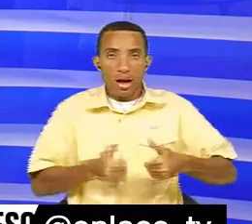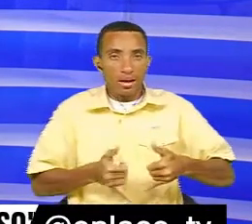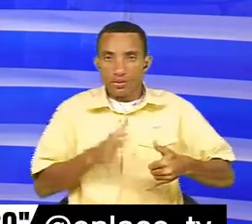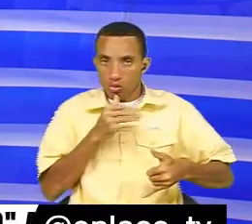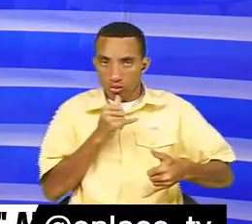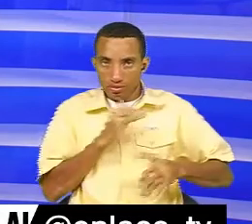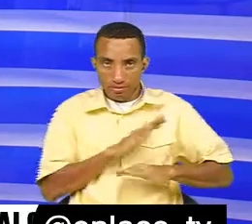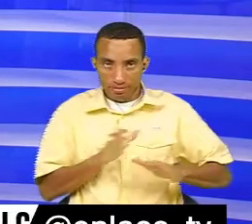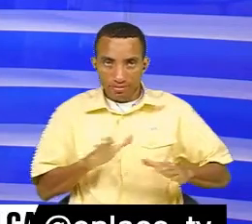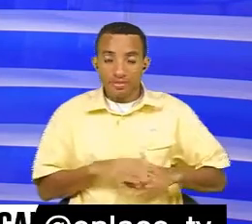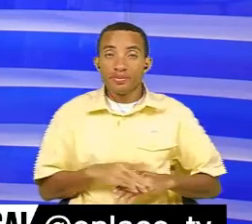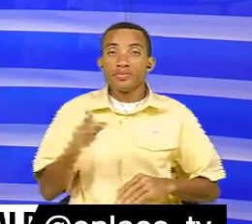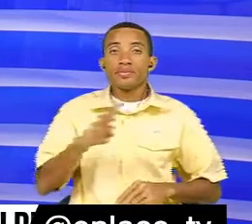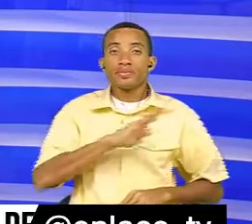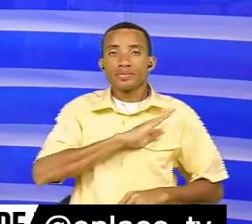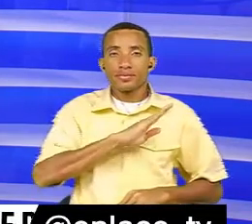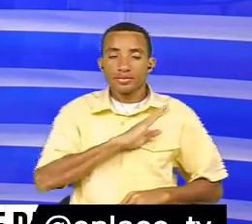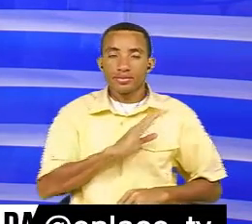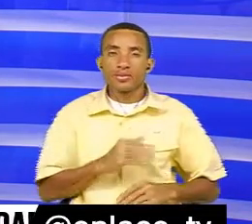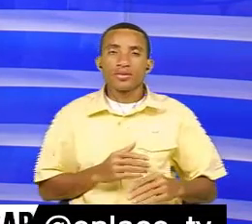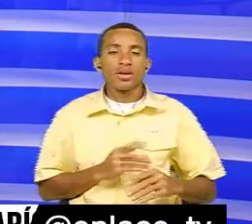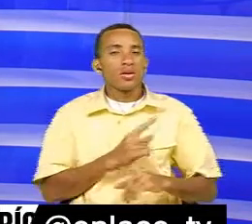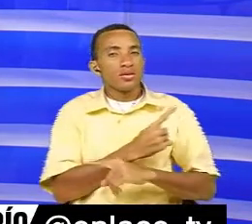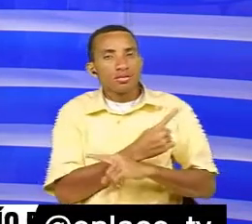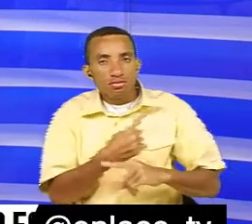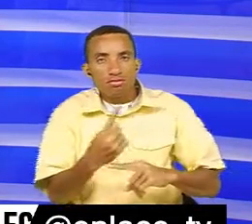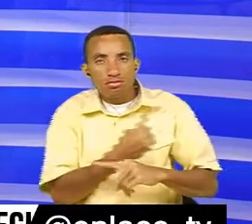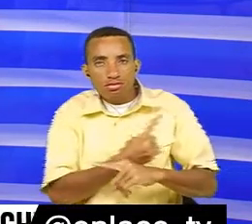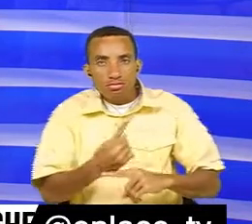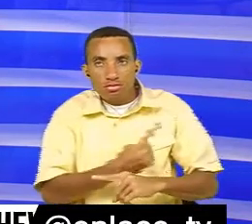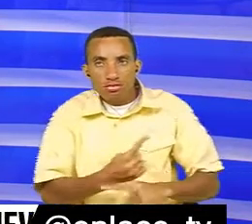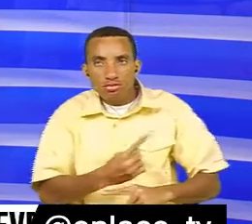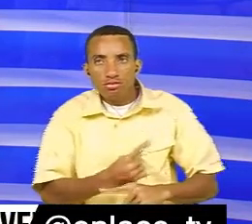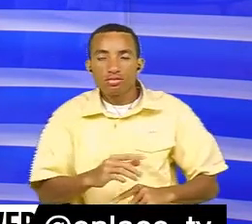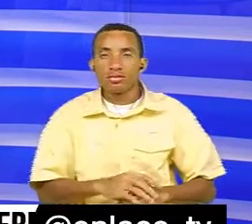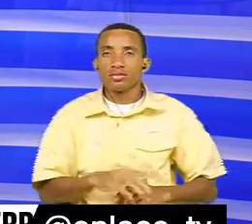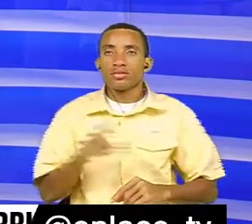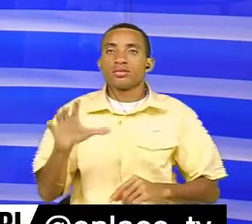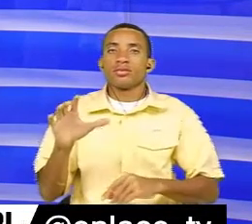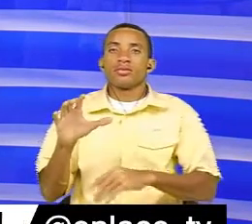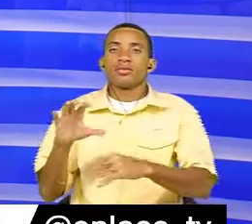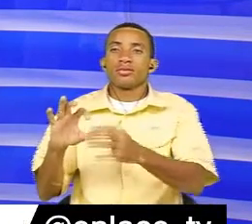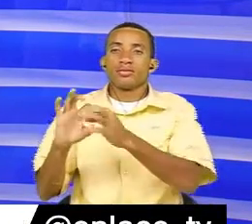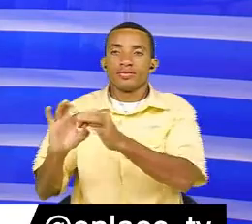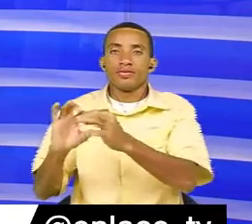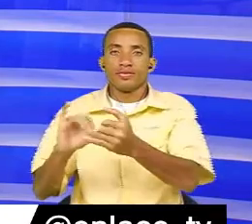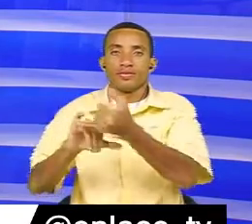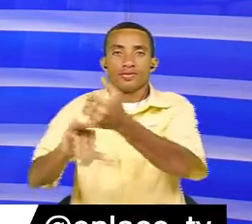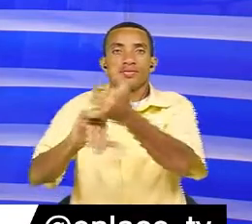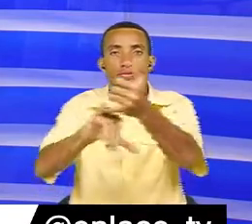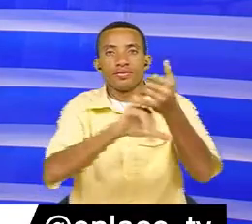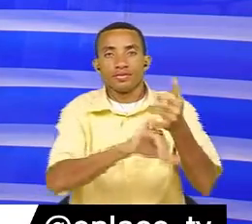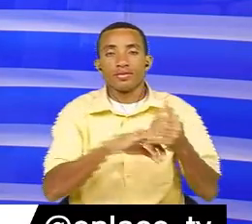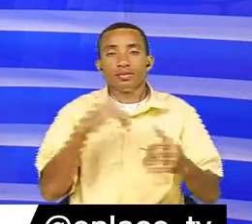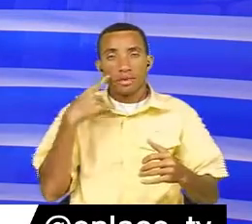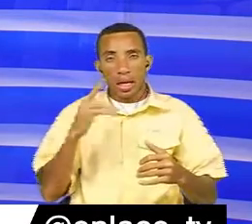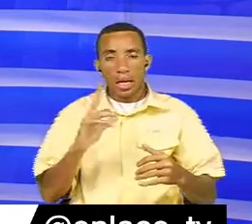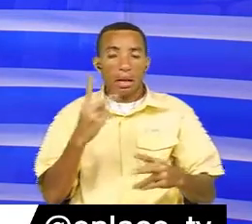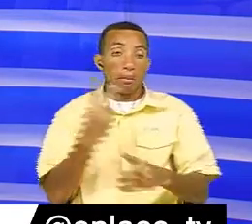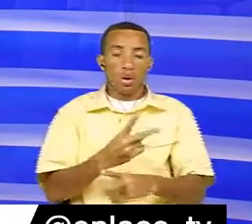jornada que la alcaldía adelanta todas las semanas en las diferentes dependencias oficiales para evitar los accidentes en